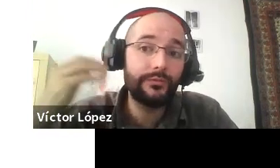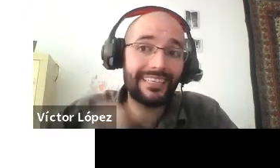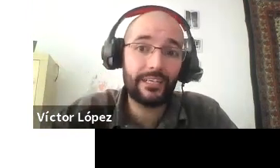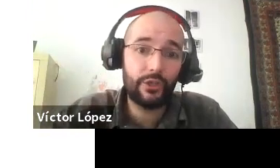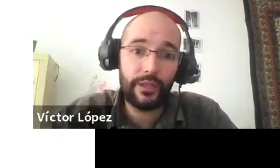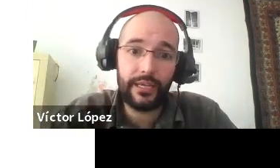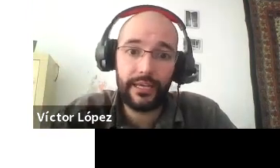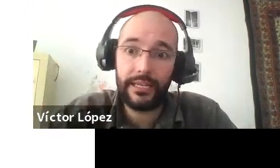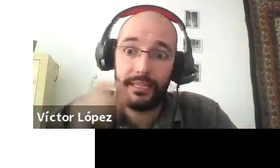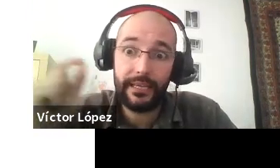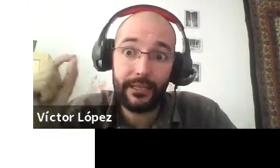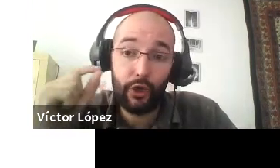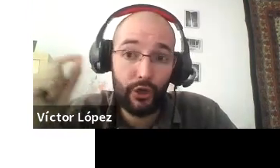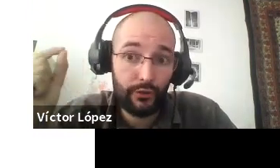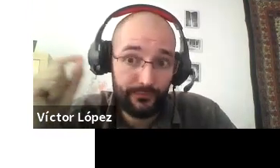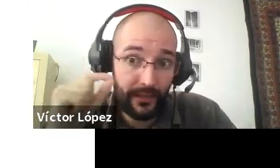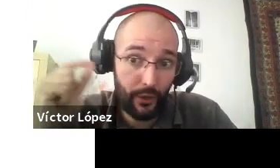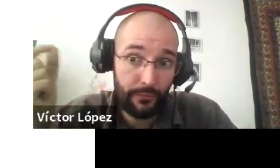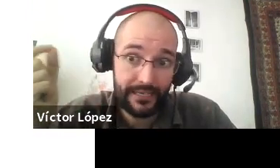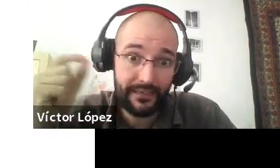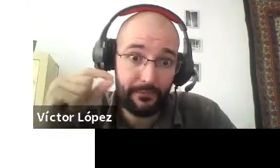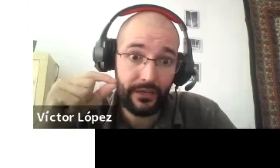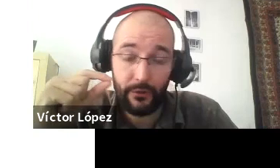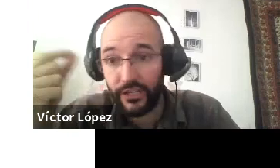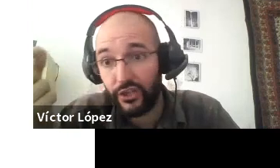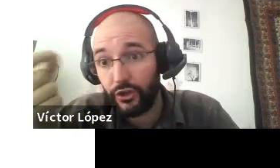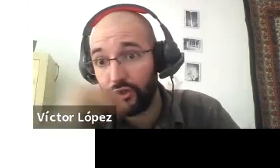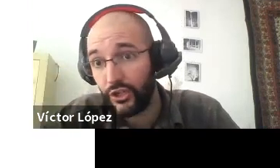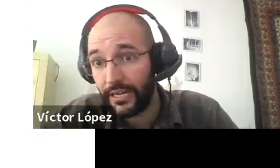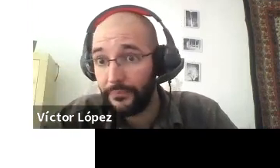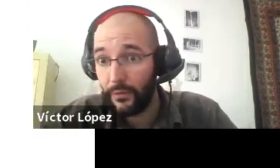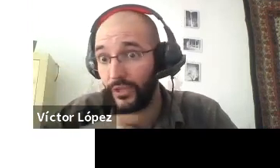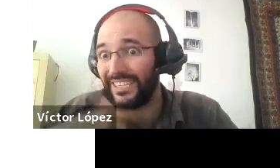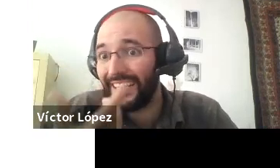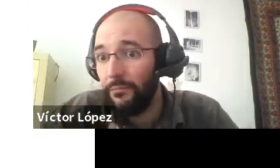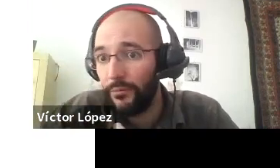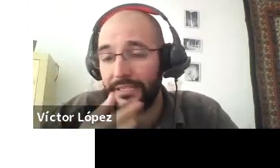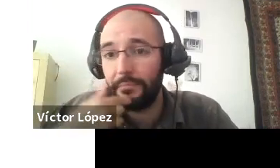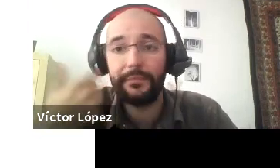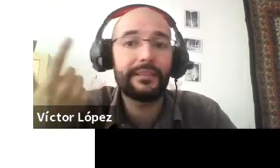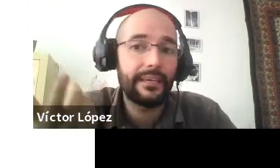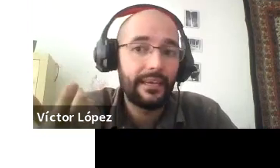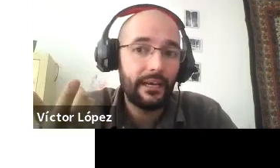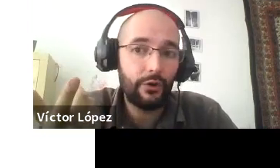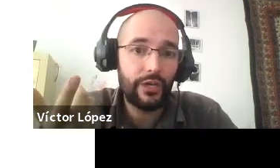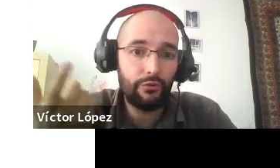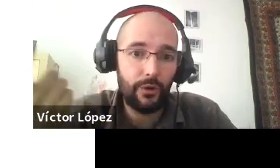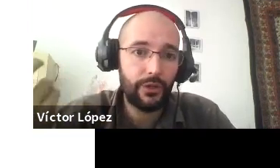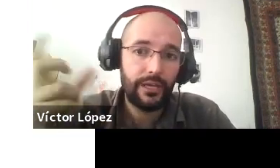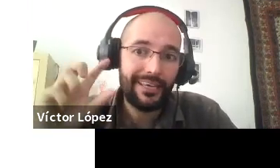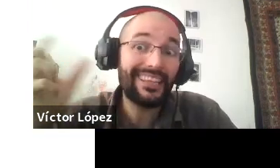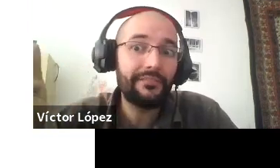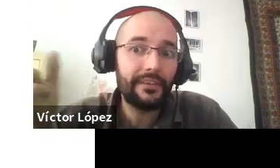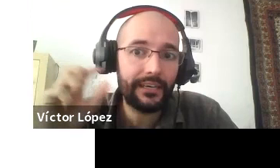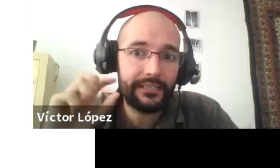un detector de tono de voz para saber, por ejemplo, si eres chico o chica. ¿Puede ser que el móvil, simplemente oyendo tu